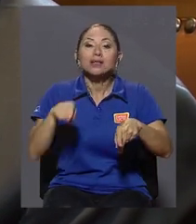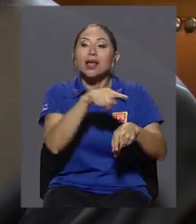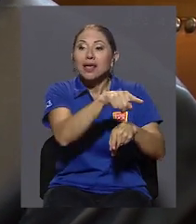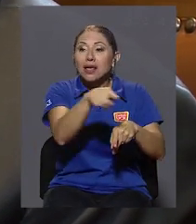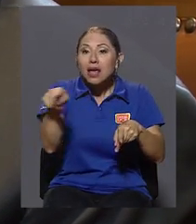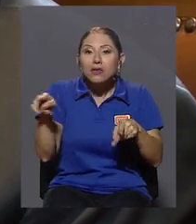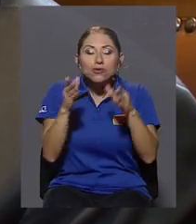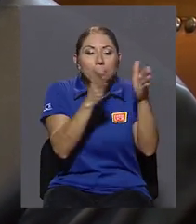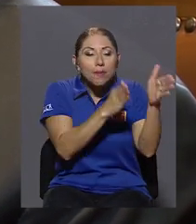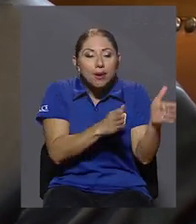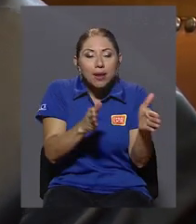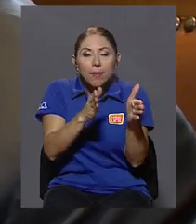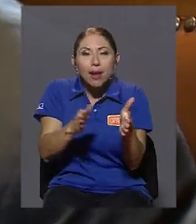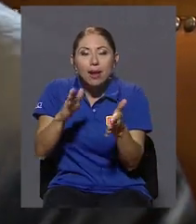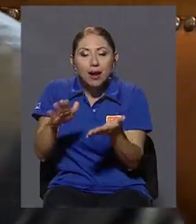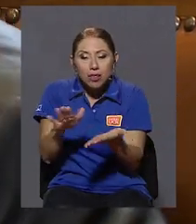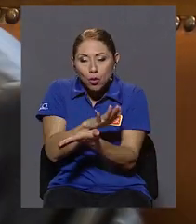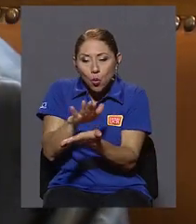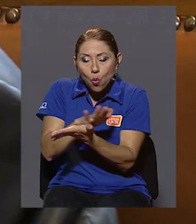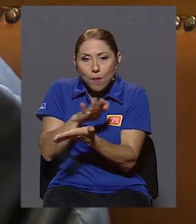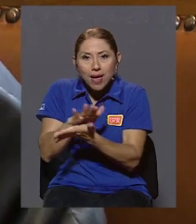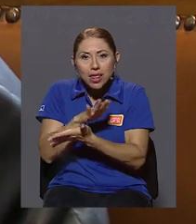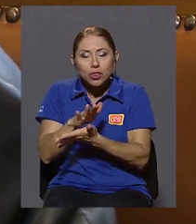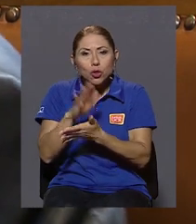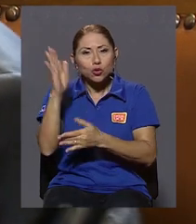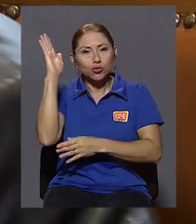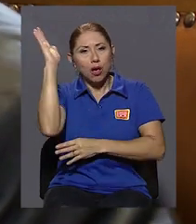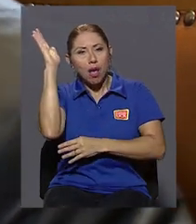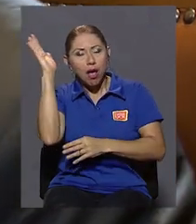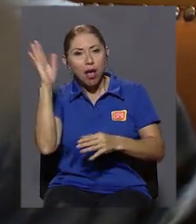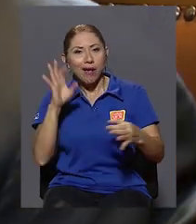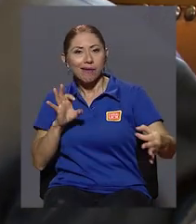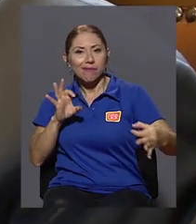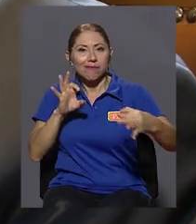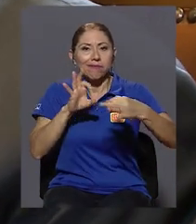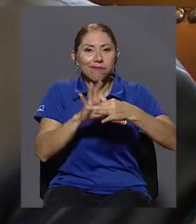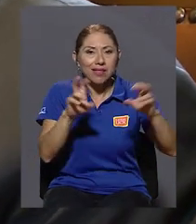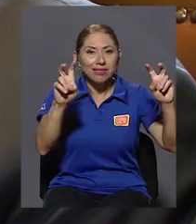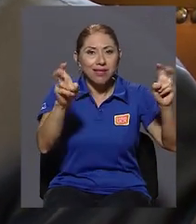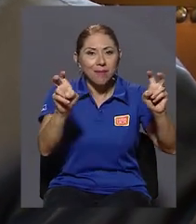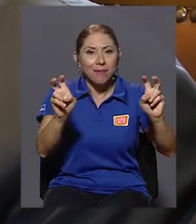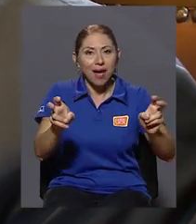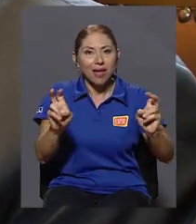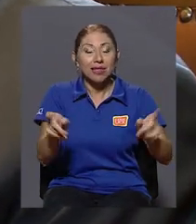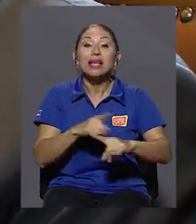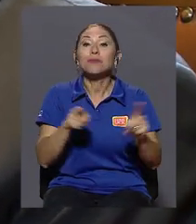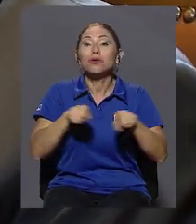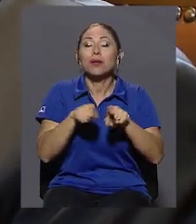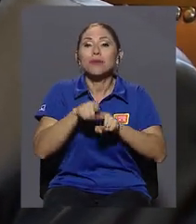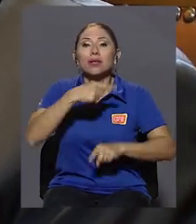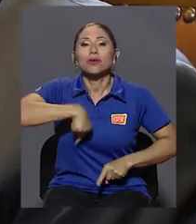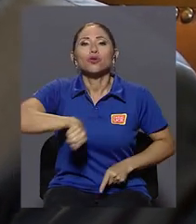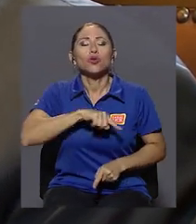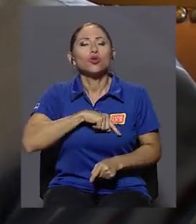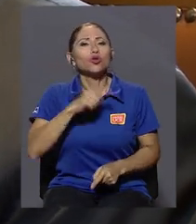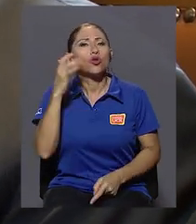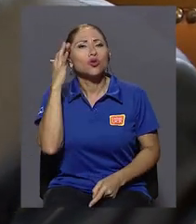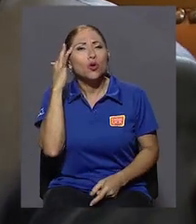prepararan documentos que se refirieran a estas temáticas. Pero nos preocupamos también